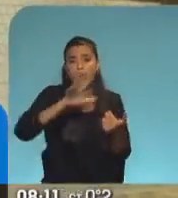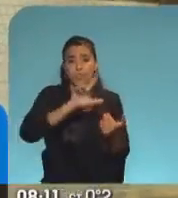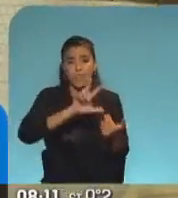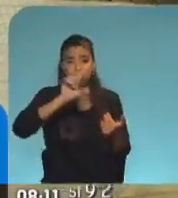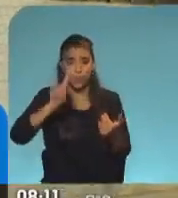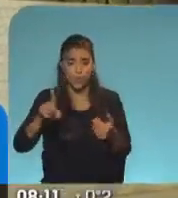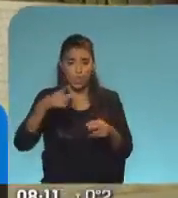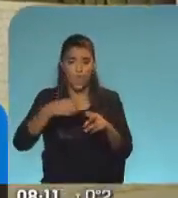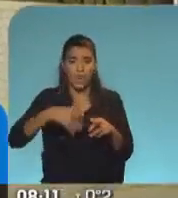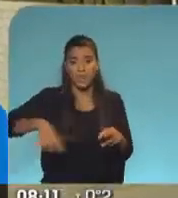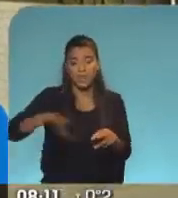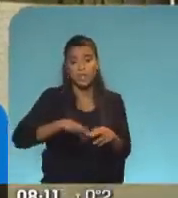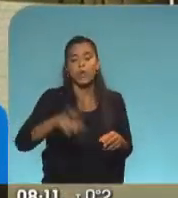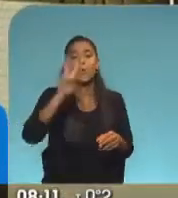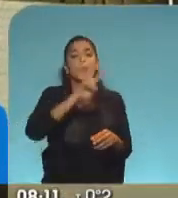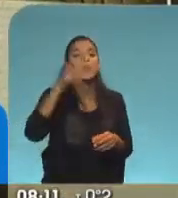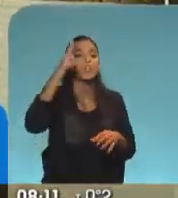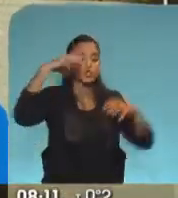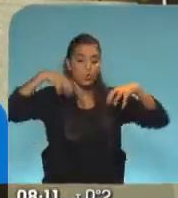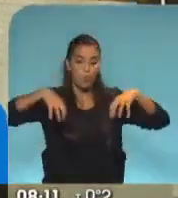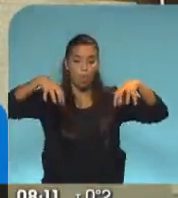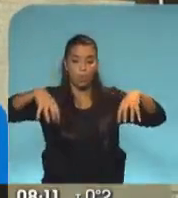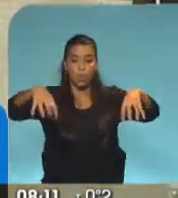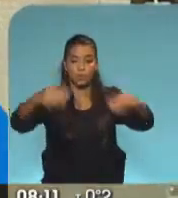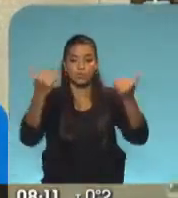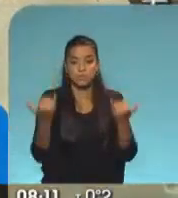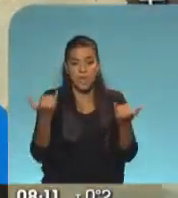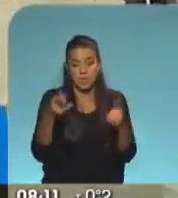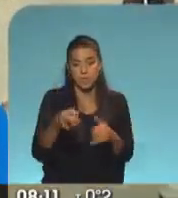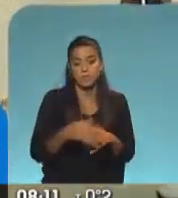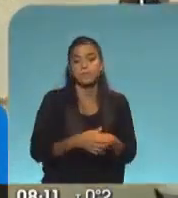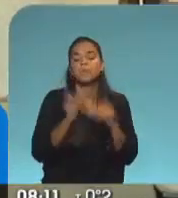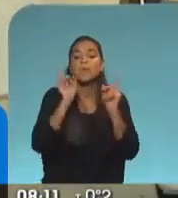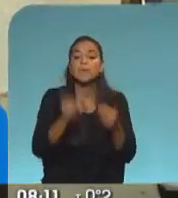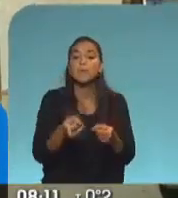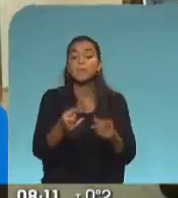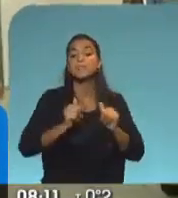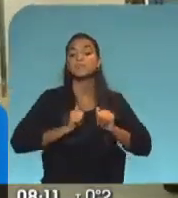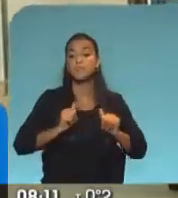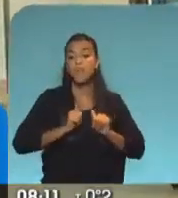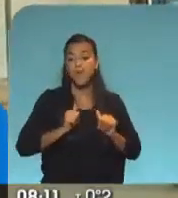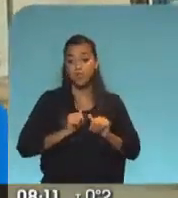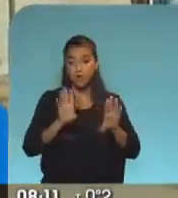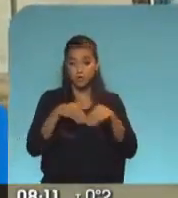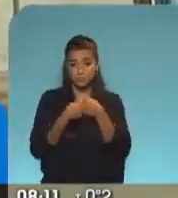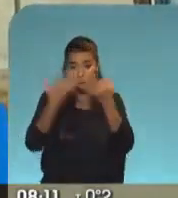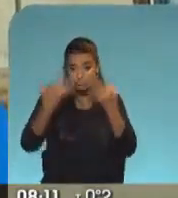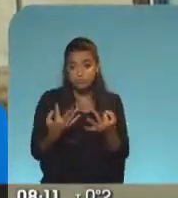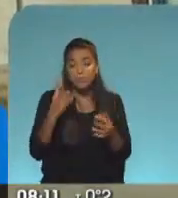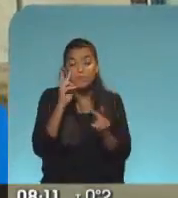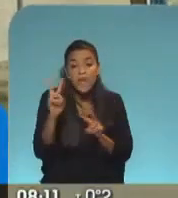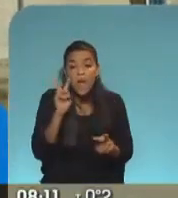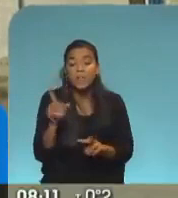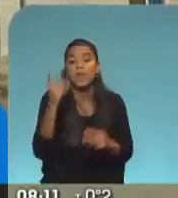están alojados en los 28 módulos que están aquí lindantes y también se está esperando el resultado fíjate voz